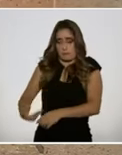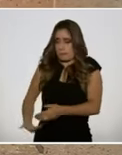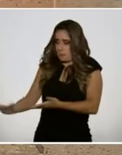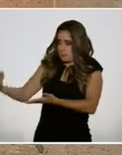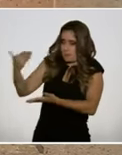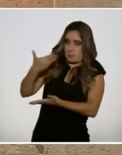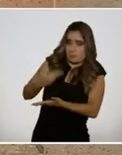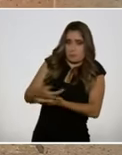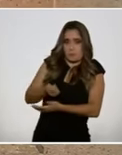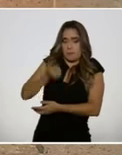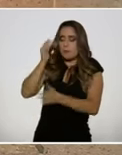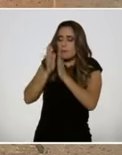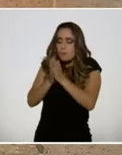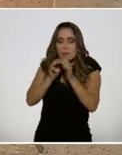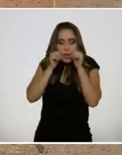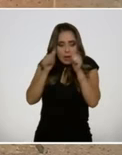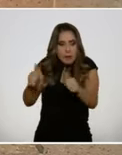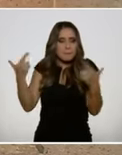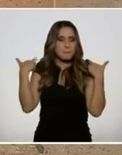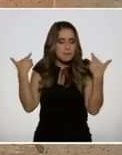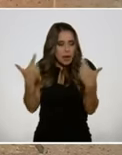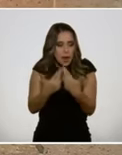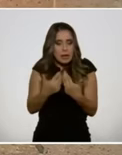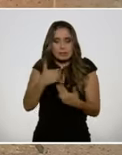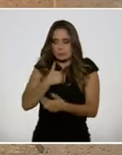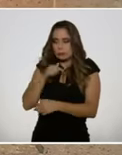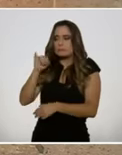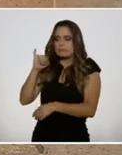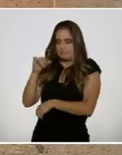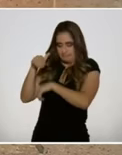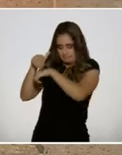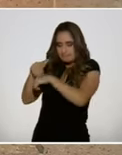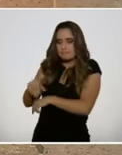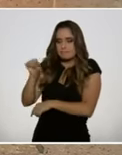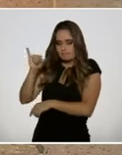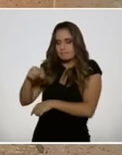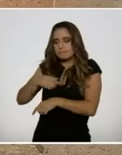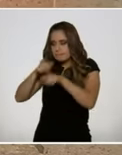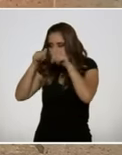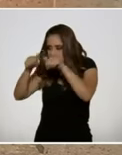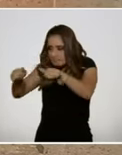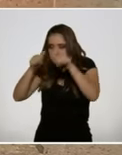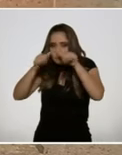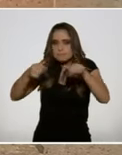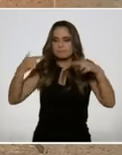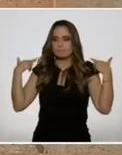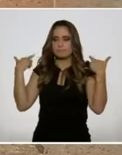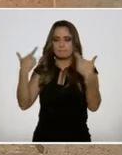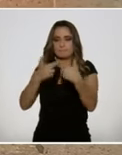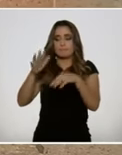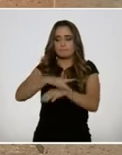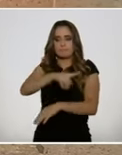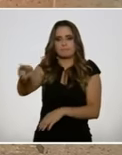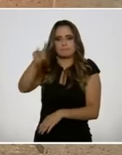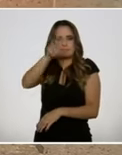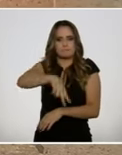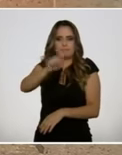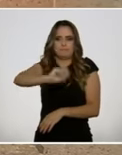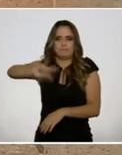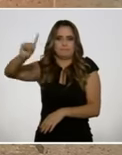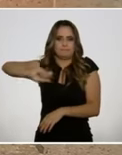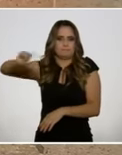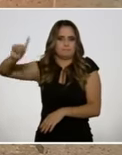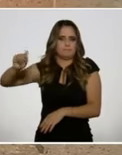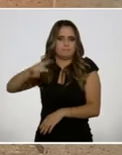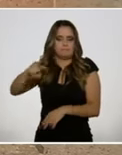pidió, atender a los maestros, darle precisamente esa dignificación precisamente como profesionales y